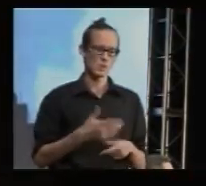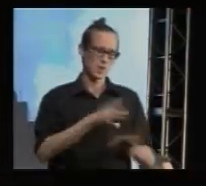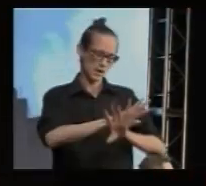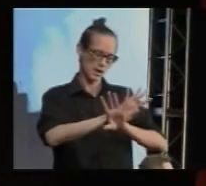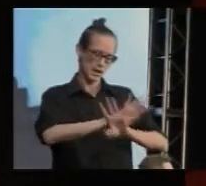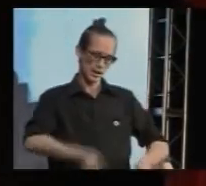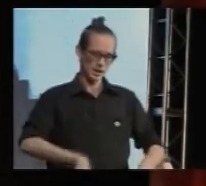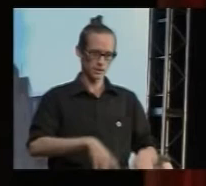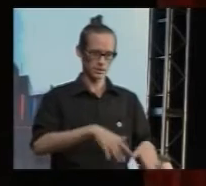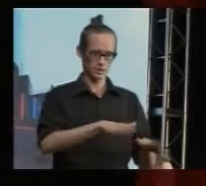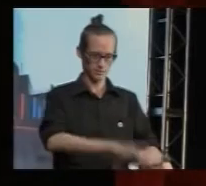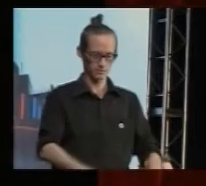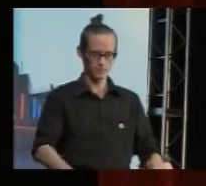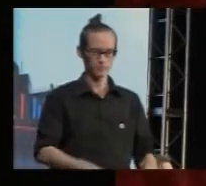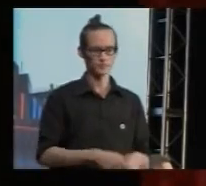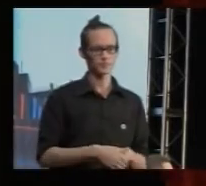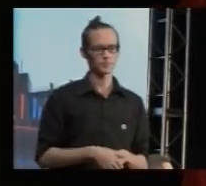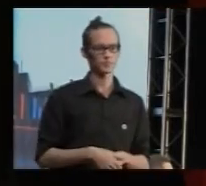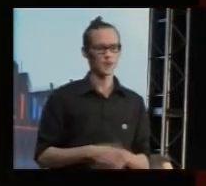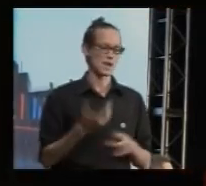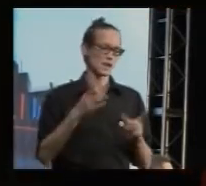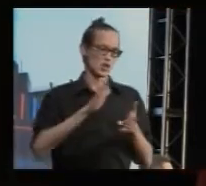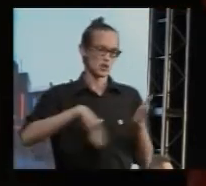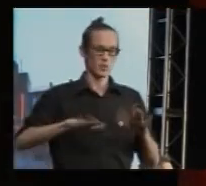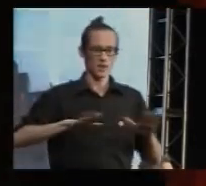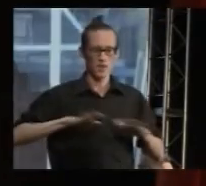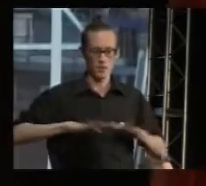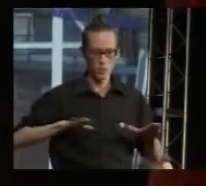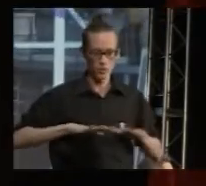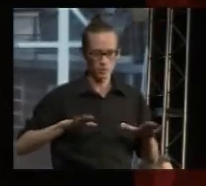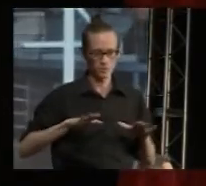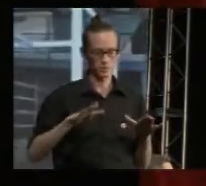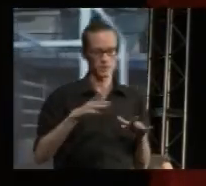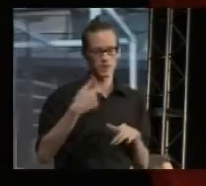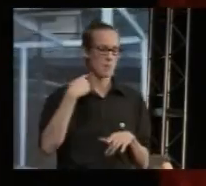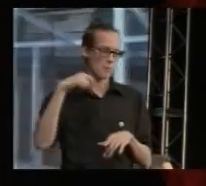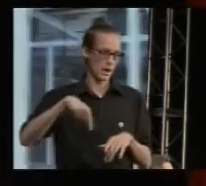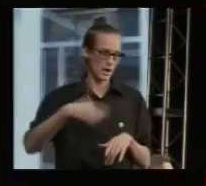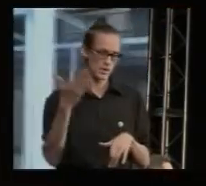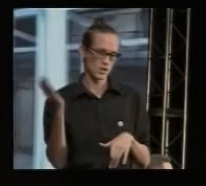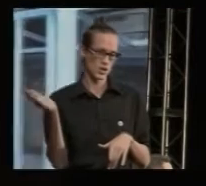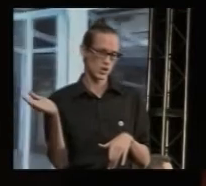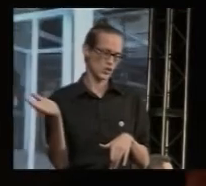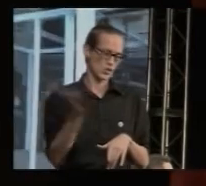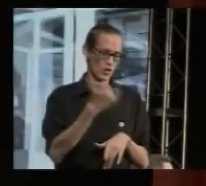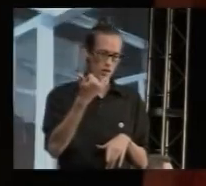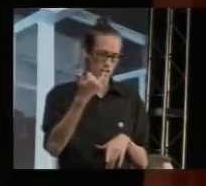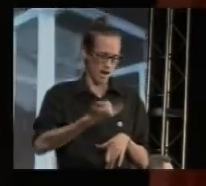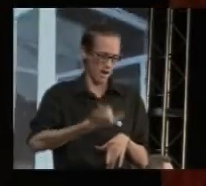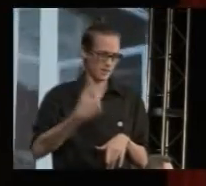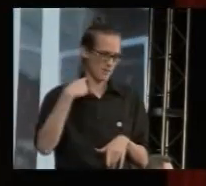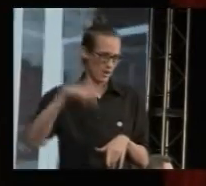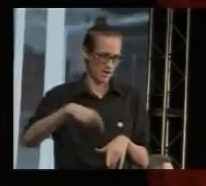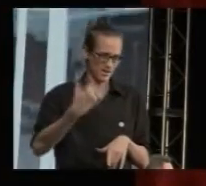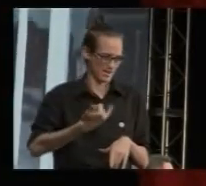En cuanto al deporte, este forma parte del ADN de los paranaenses. Todas las disciplinas deportivas se encuentran en Paraná un lugar donde